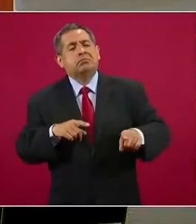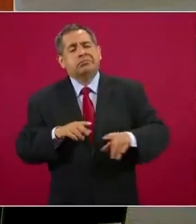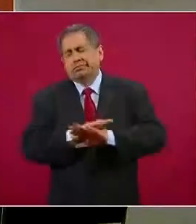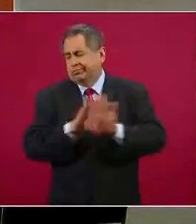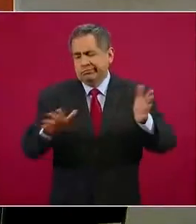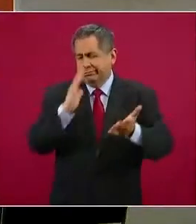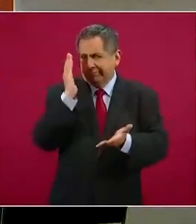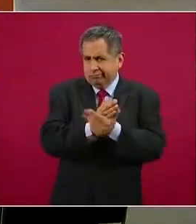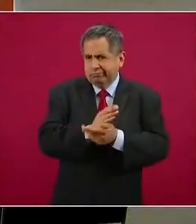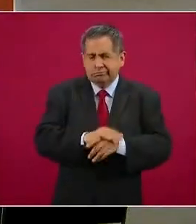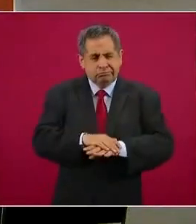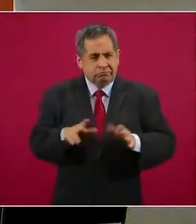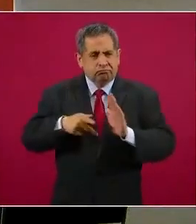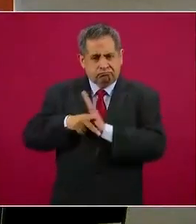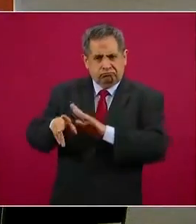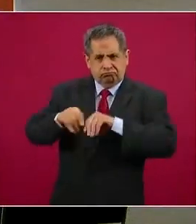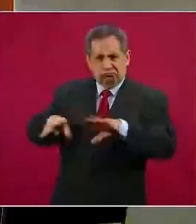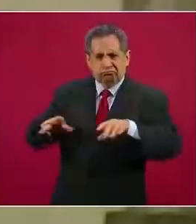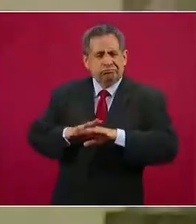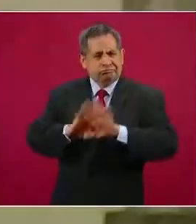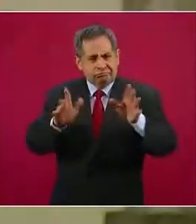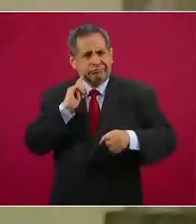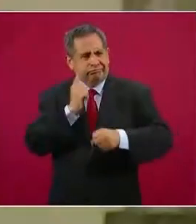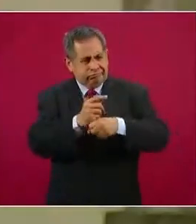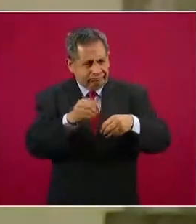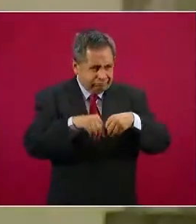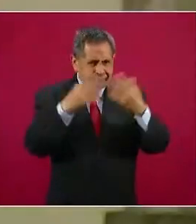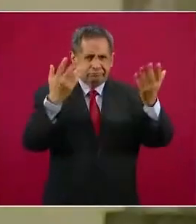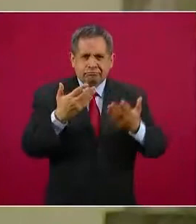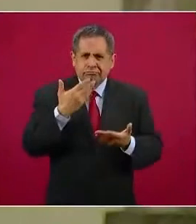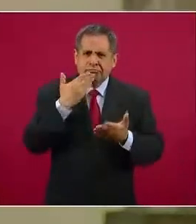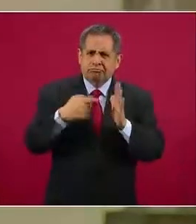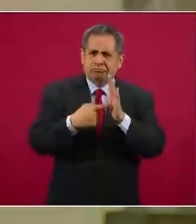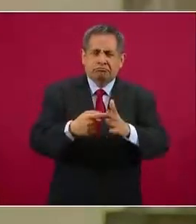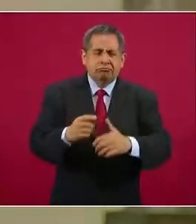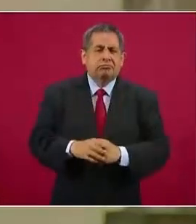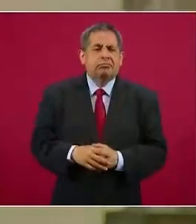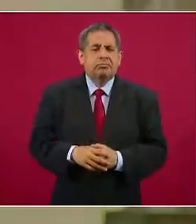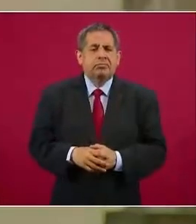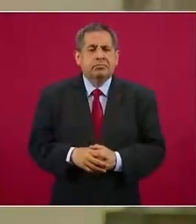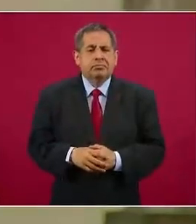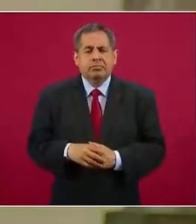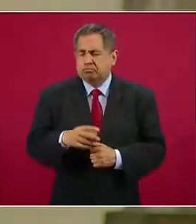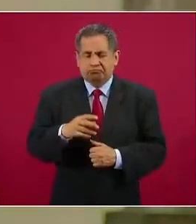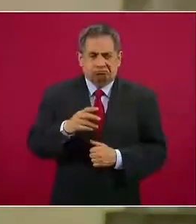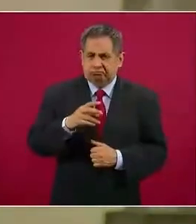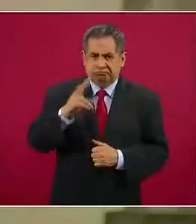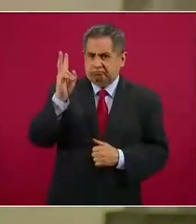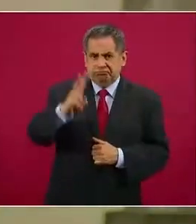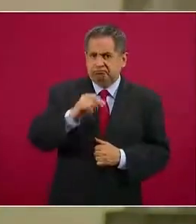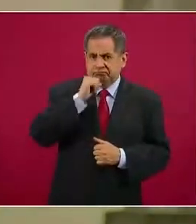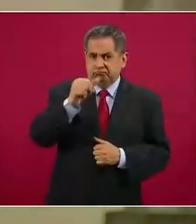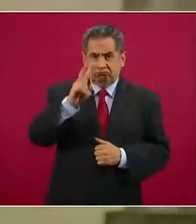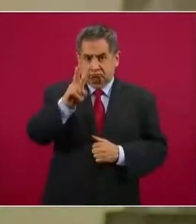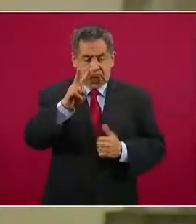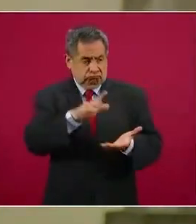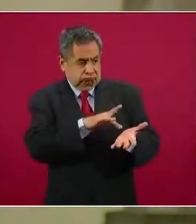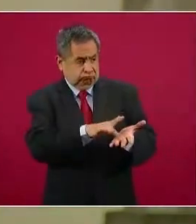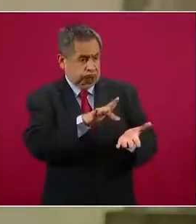al gato, como yo digo en la Gaceta del Aire, que se descubra bien y que se vea bien las cosas. No es verdad que se le esté apoyando a esa